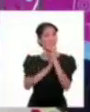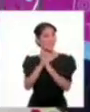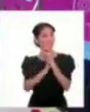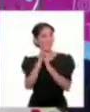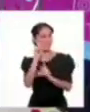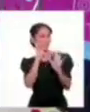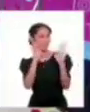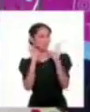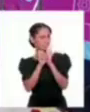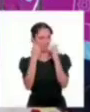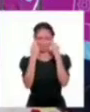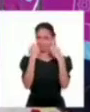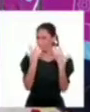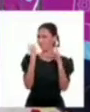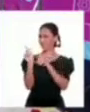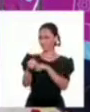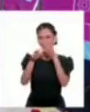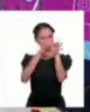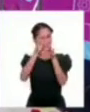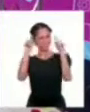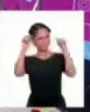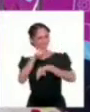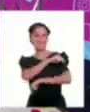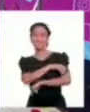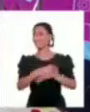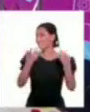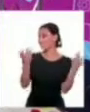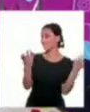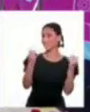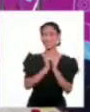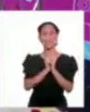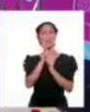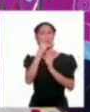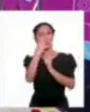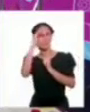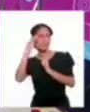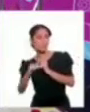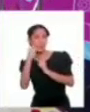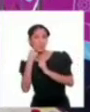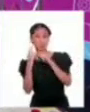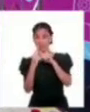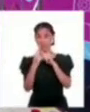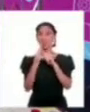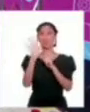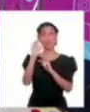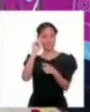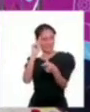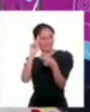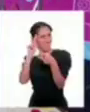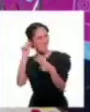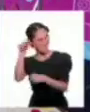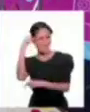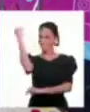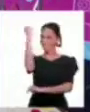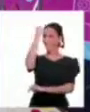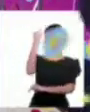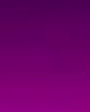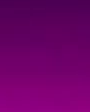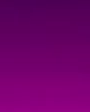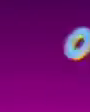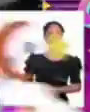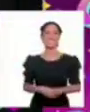Tenemos un ejemplo genial para hablar de eso. Se trata de un niño que ha logrado cumplir sus sueños. ¿Lo